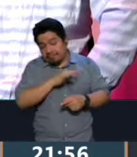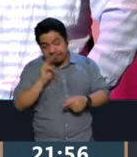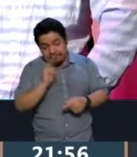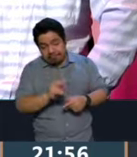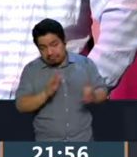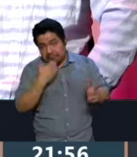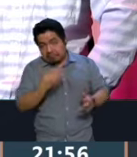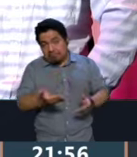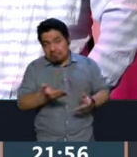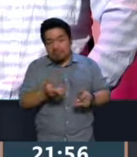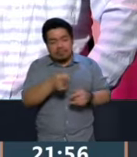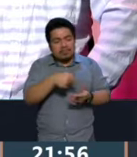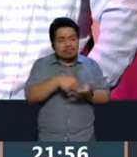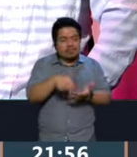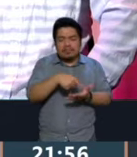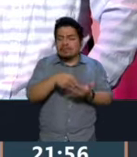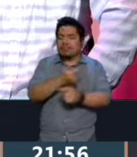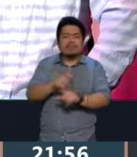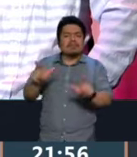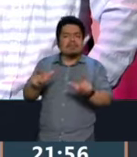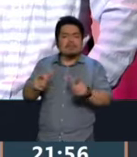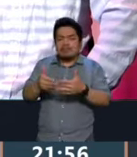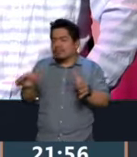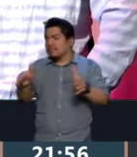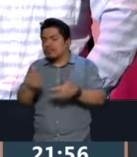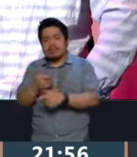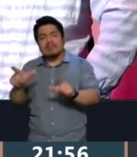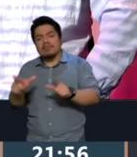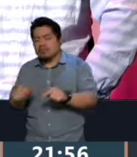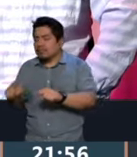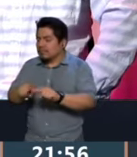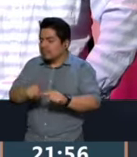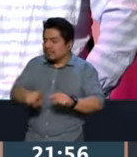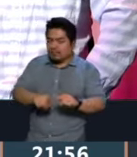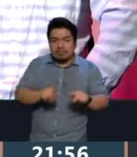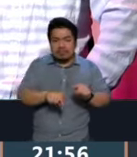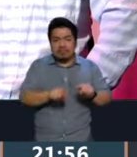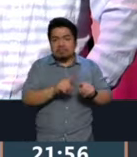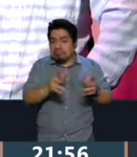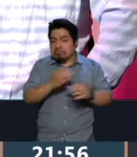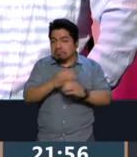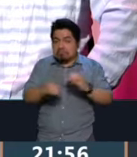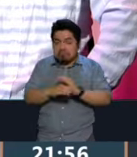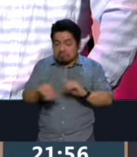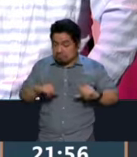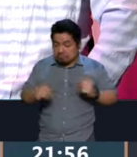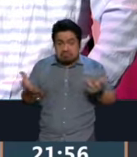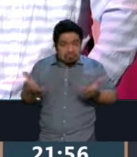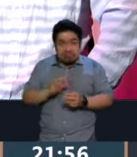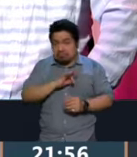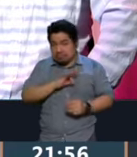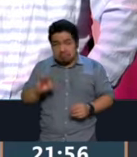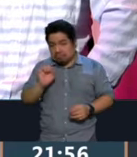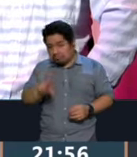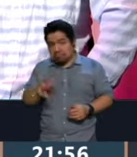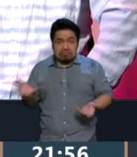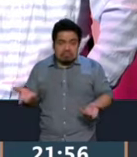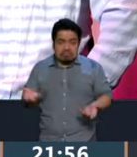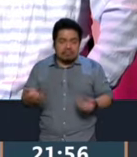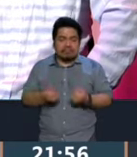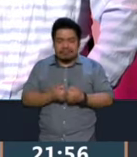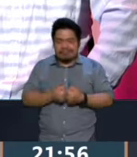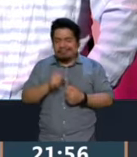donde los espacios son más abiertos, ¿no? Donde los espacios son más plurales, donde puedes hacer distintos tipos de actividades, y donde pues